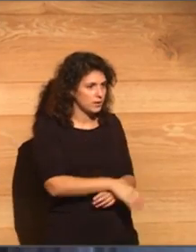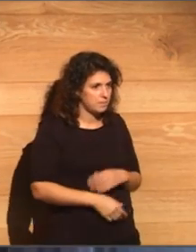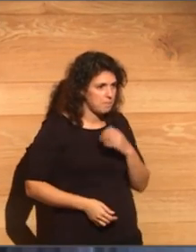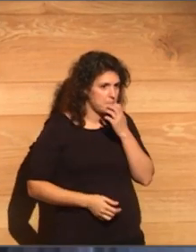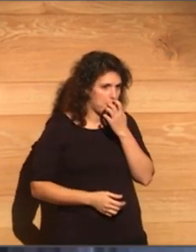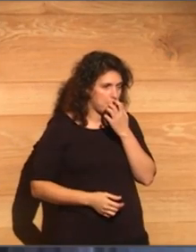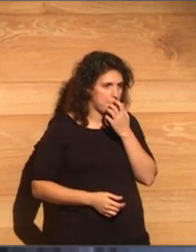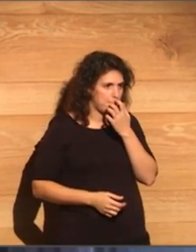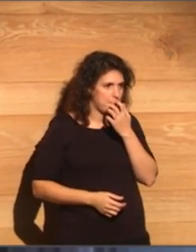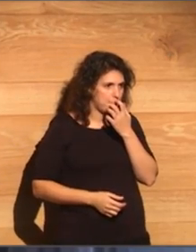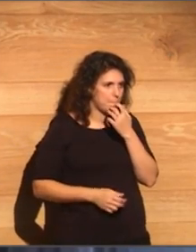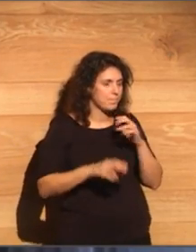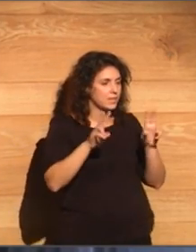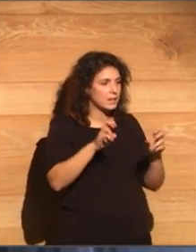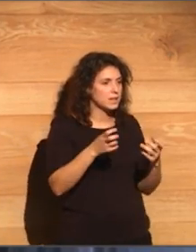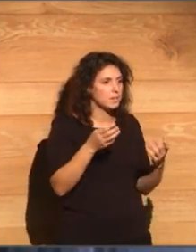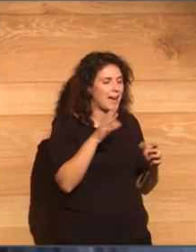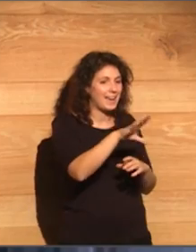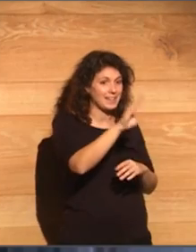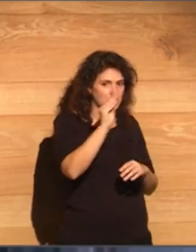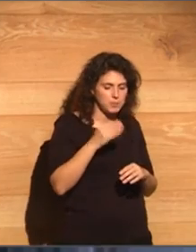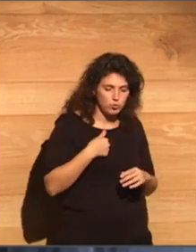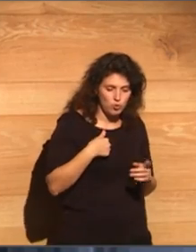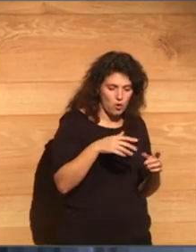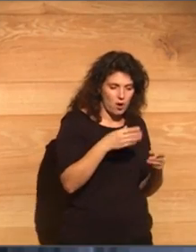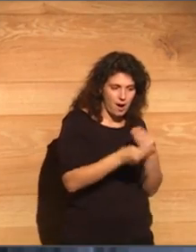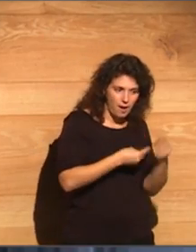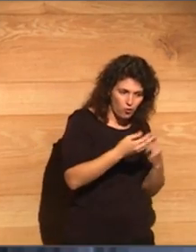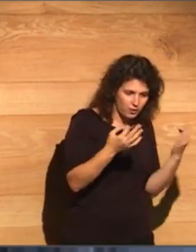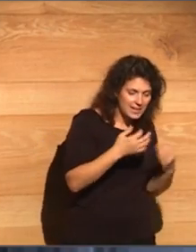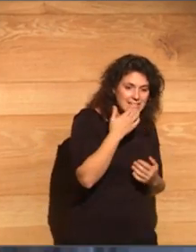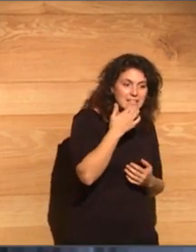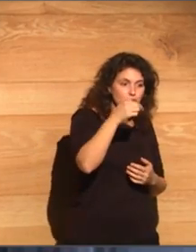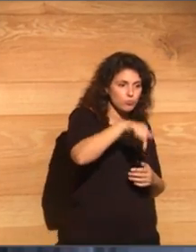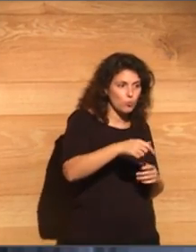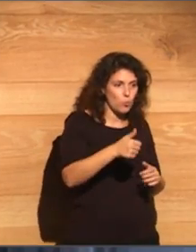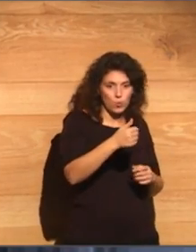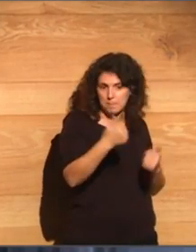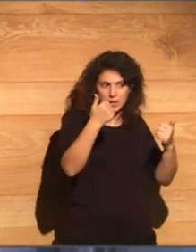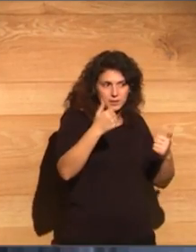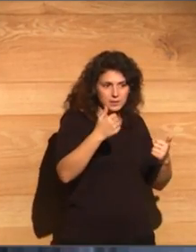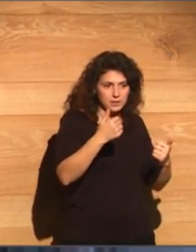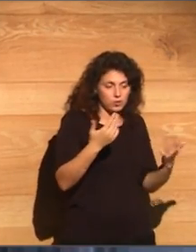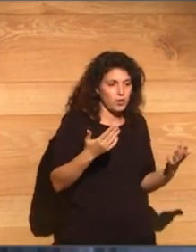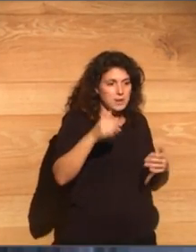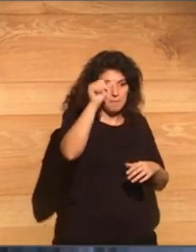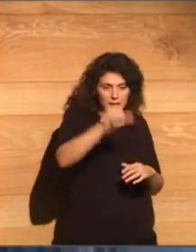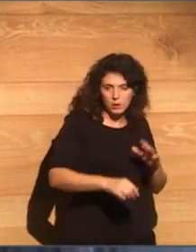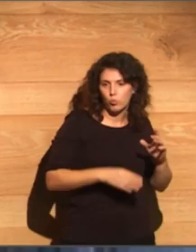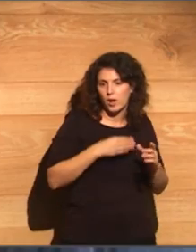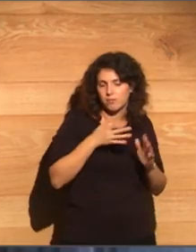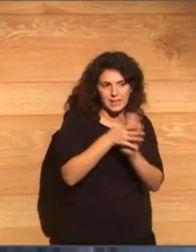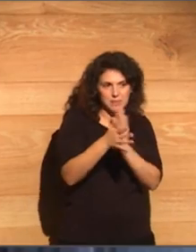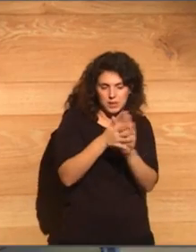ese entendimiento del género humano desde qué voy a hacer yo si solo soy una persona más aquí, lo arrastra por toda la película. Y además, ¿no?,